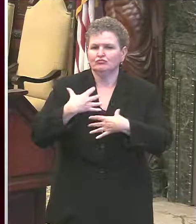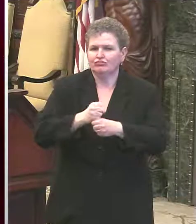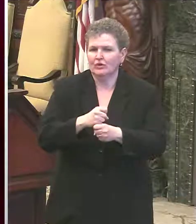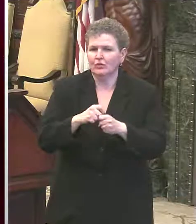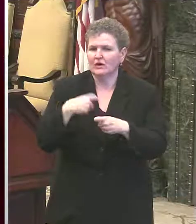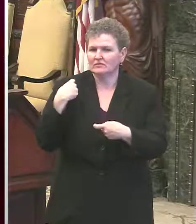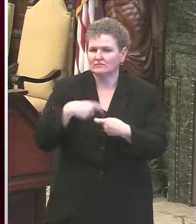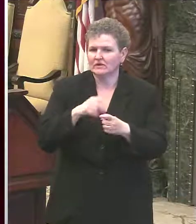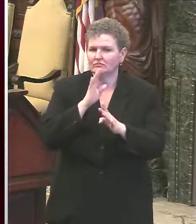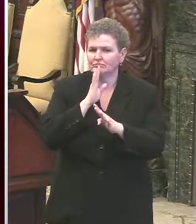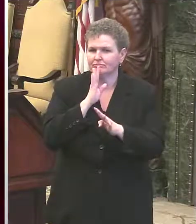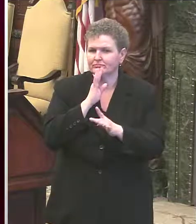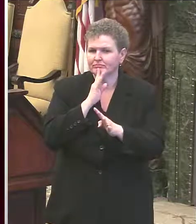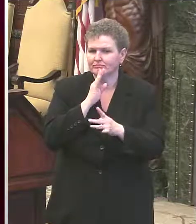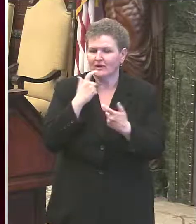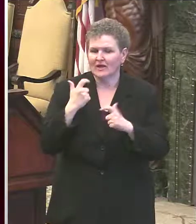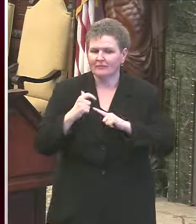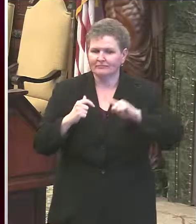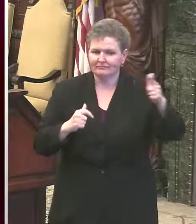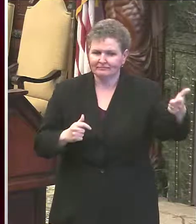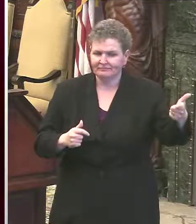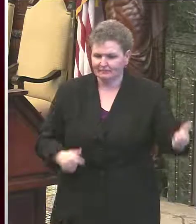Spanish. Armando, you can take it away.